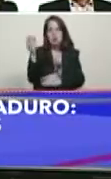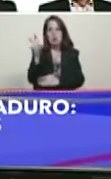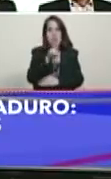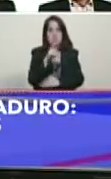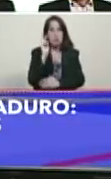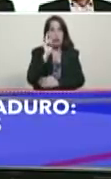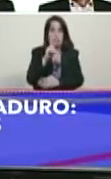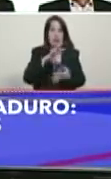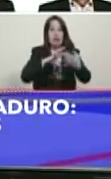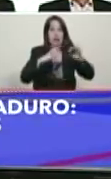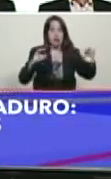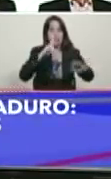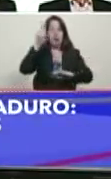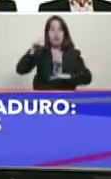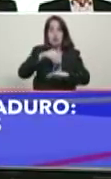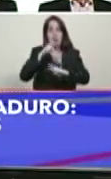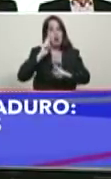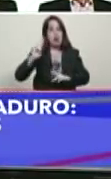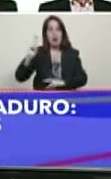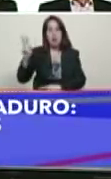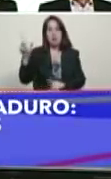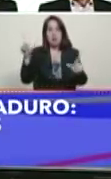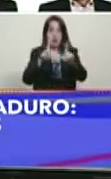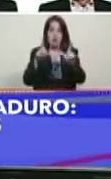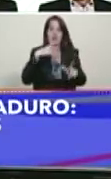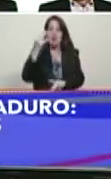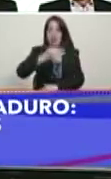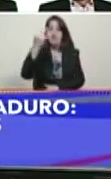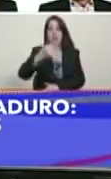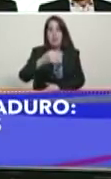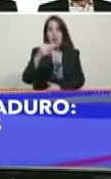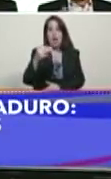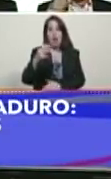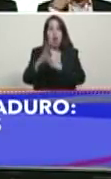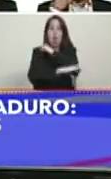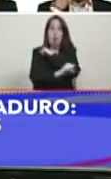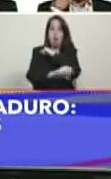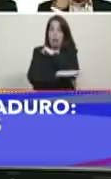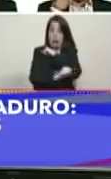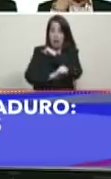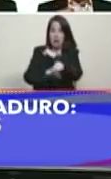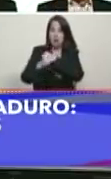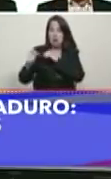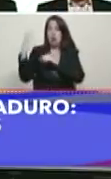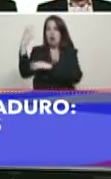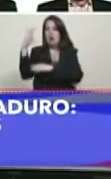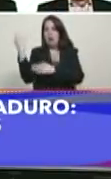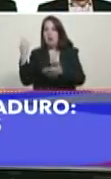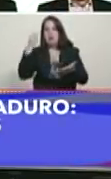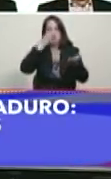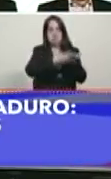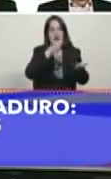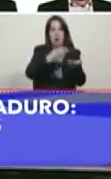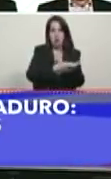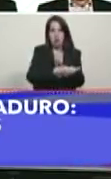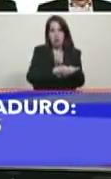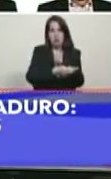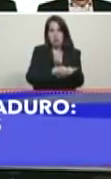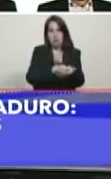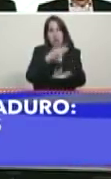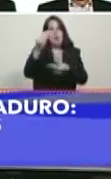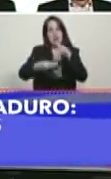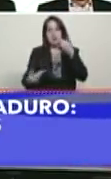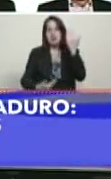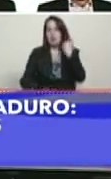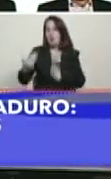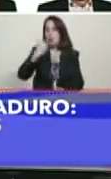en cadena nacional de radio y televisión la verdad sobre los delincuentes que el gobierno de colombia de iván duque puso para agredir